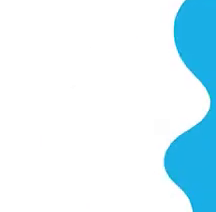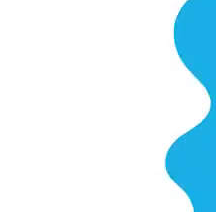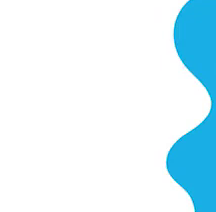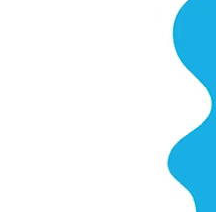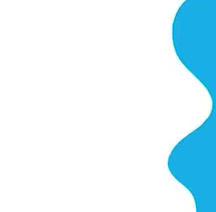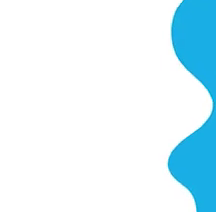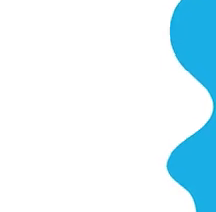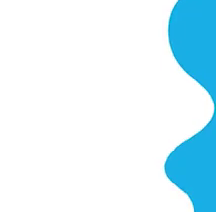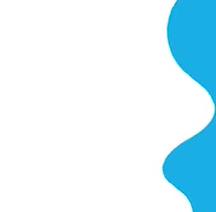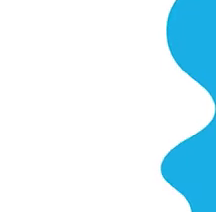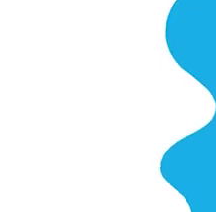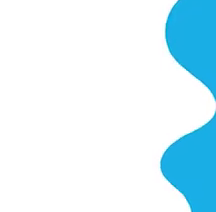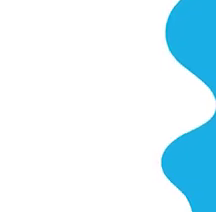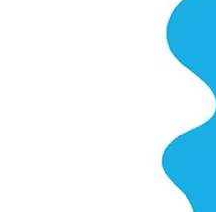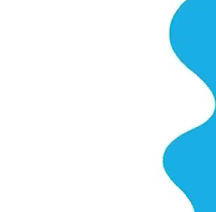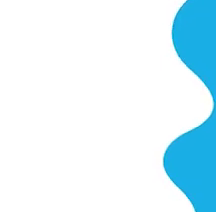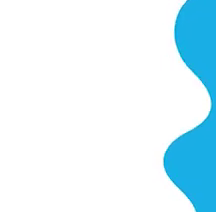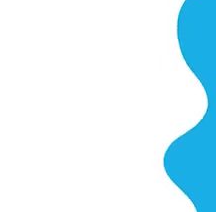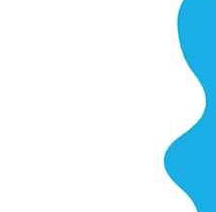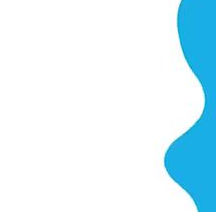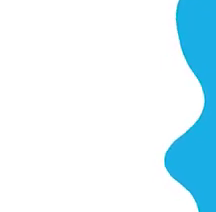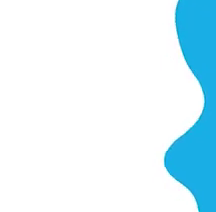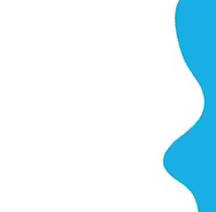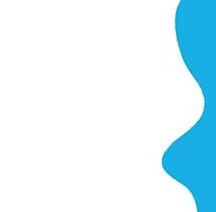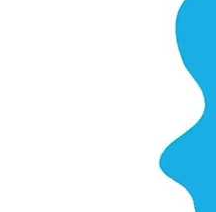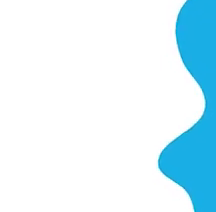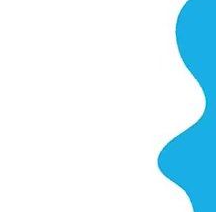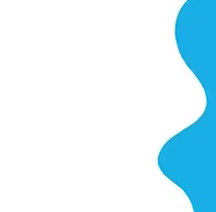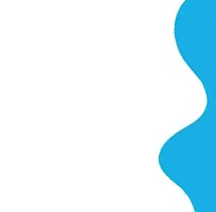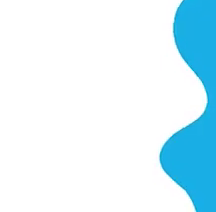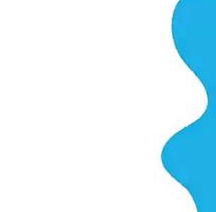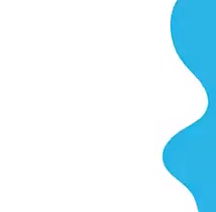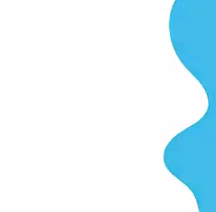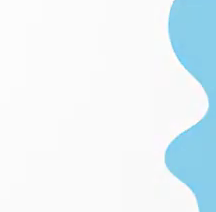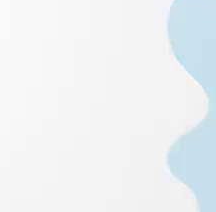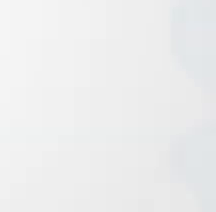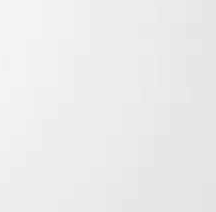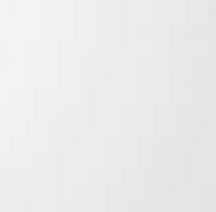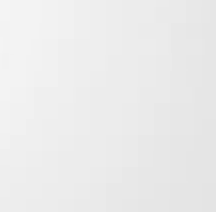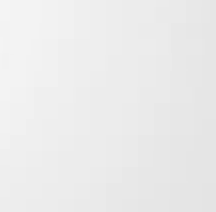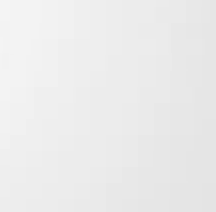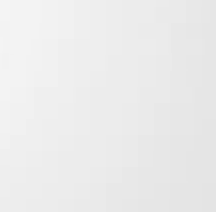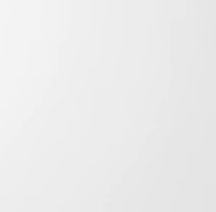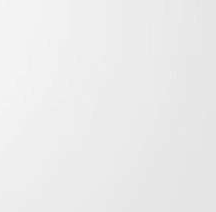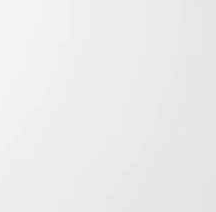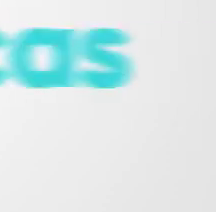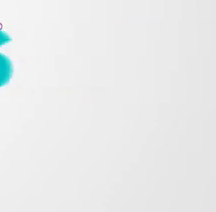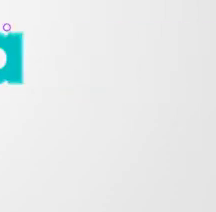aprendeencasa.cep.gob.mx.